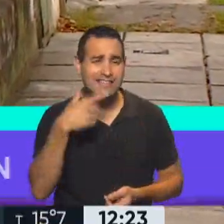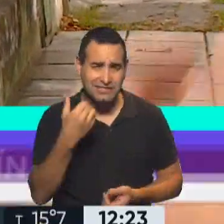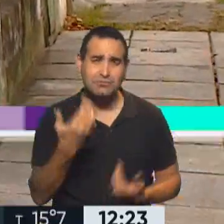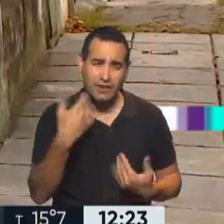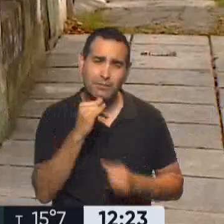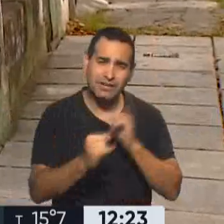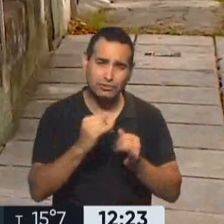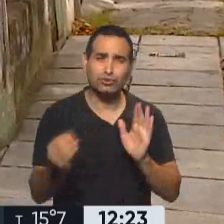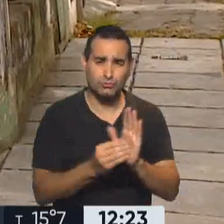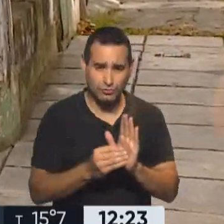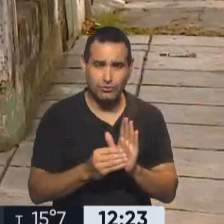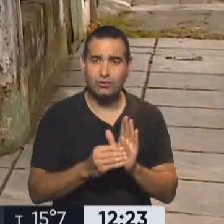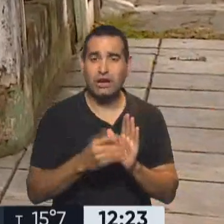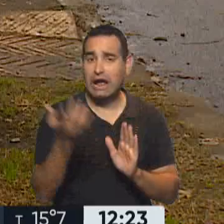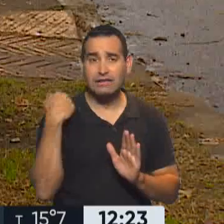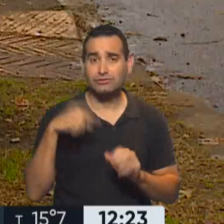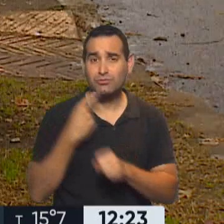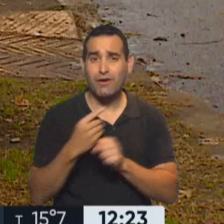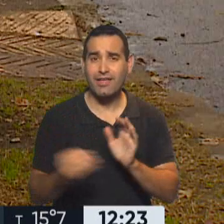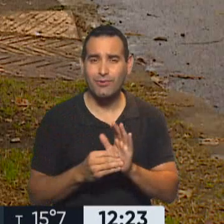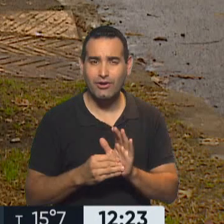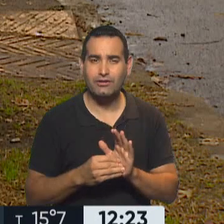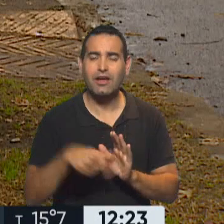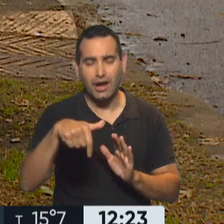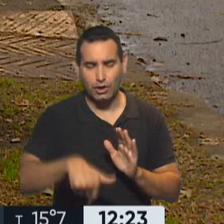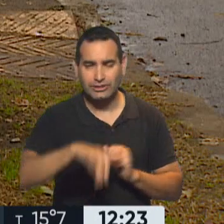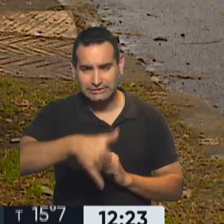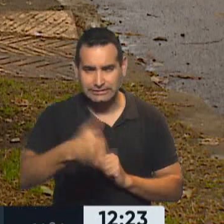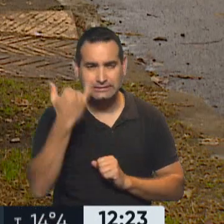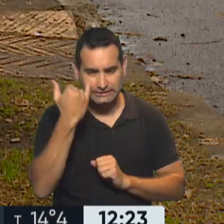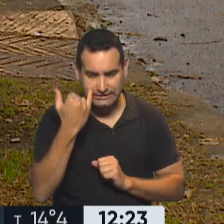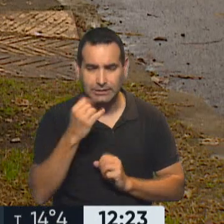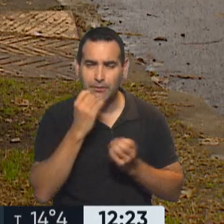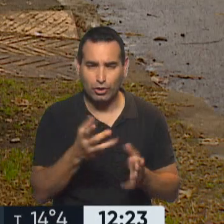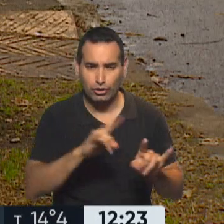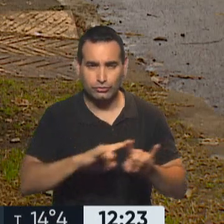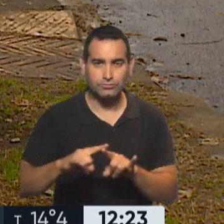diálisis. Y antes no se podía y eso ahora está cambiando mucho.